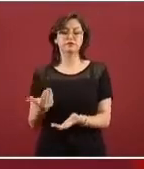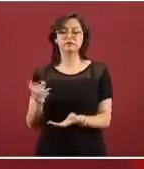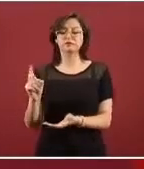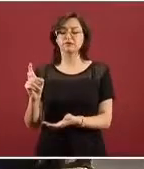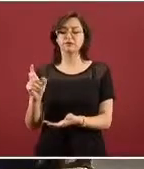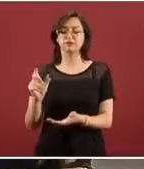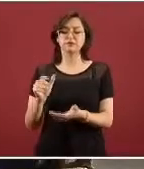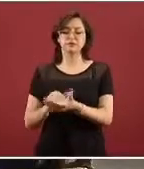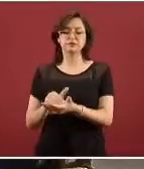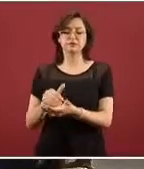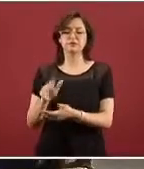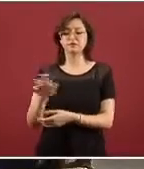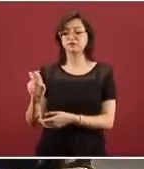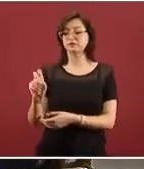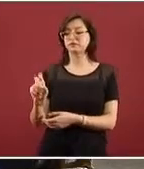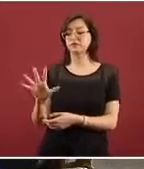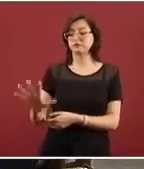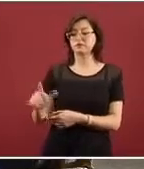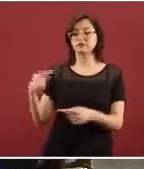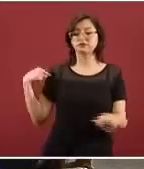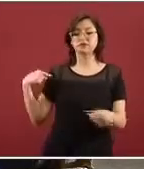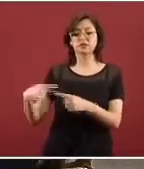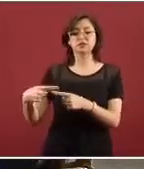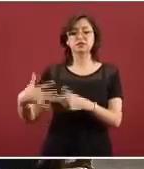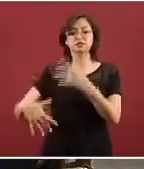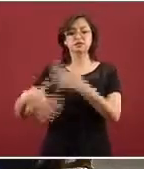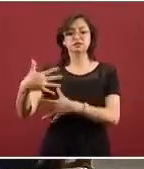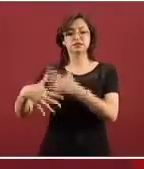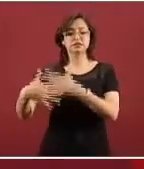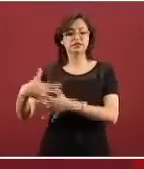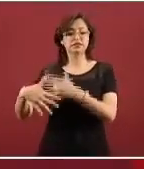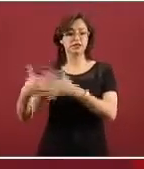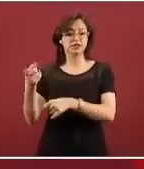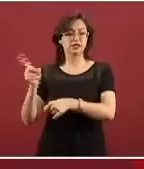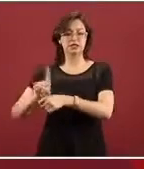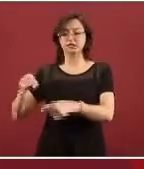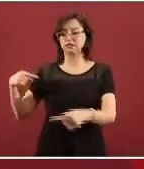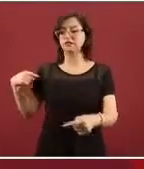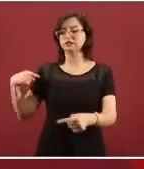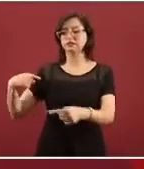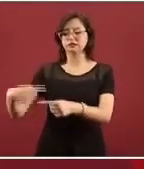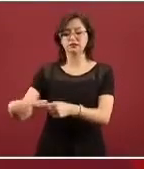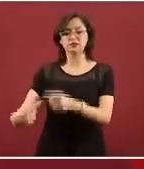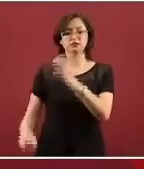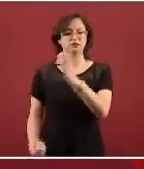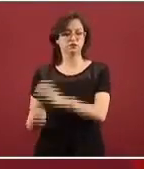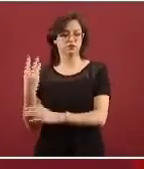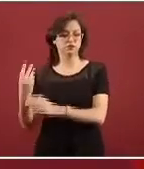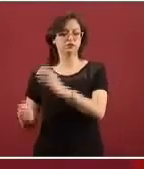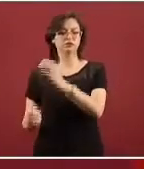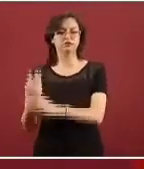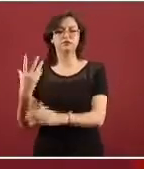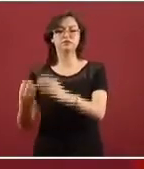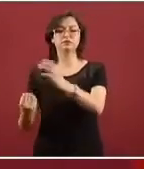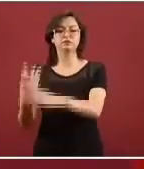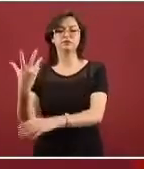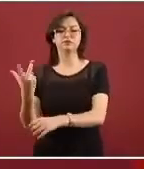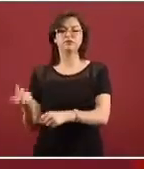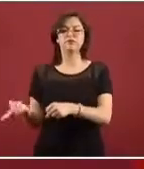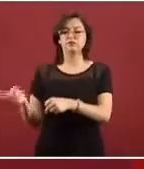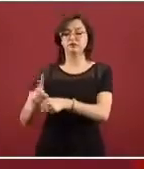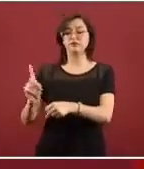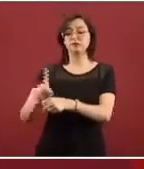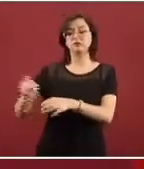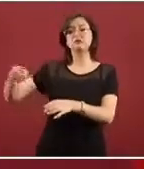526.635, son los que han ocurrido en los últimos 14 días. Y como hemos comentado diariamente, esta es la fuerza